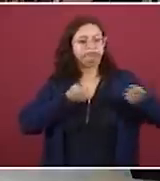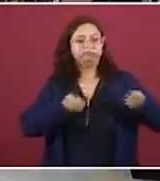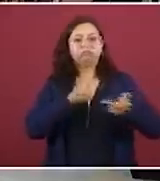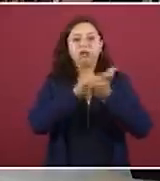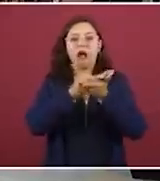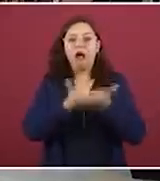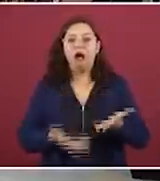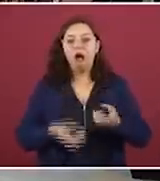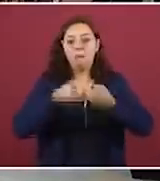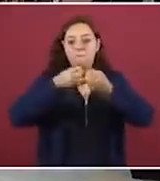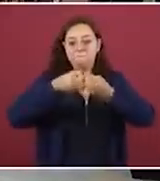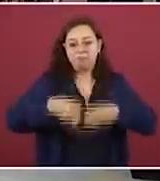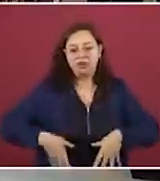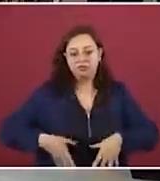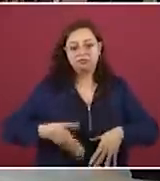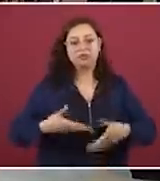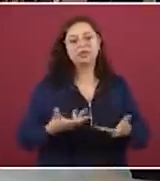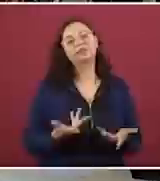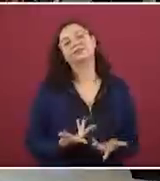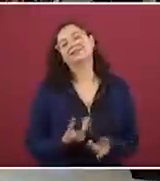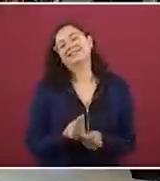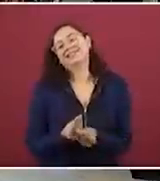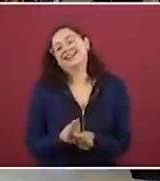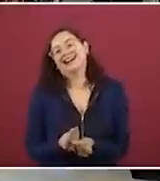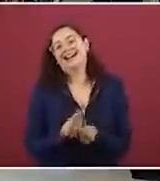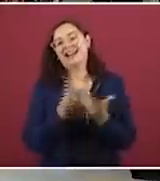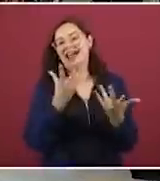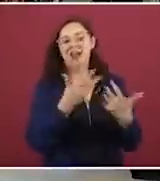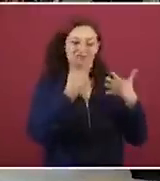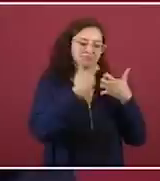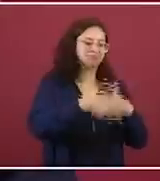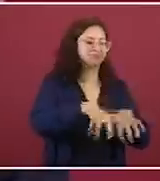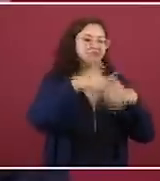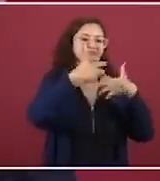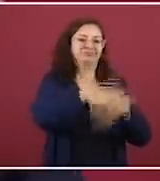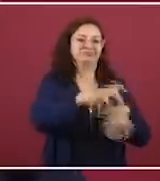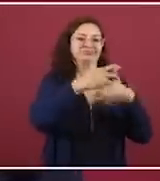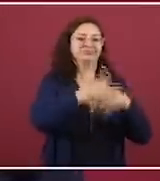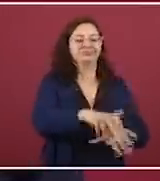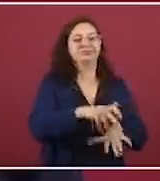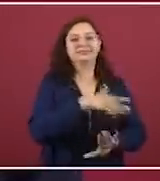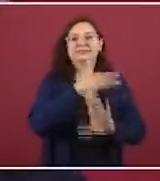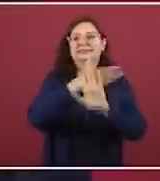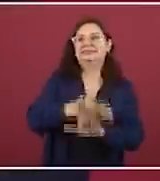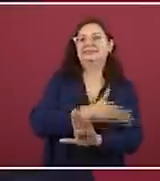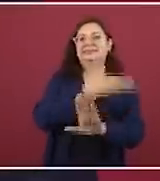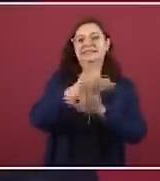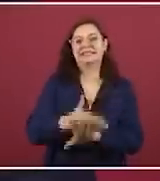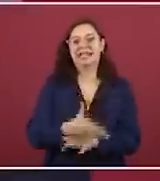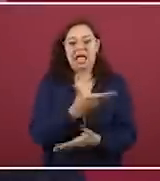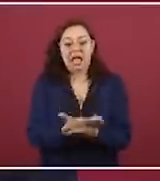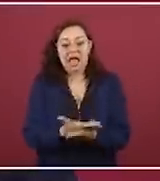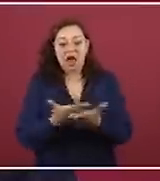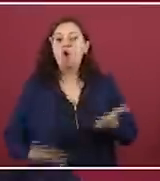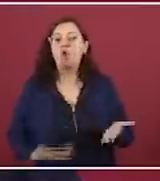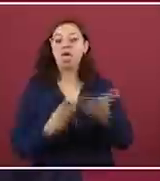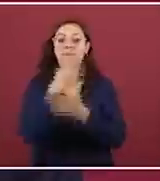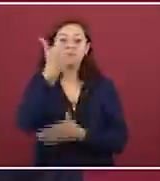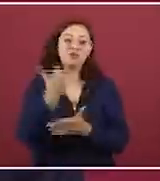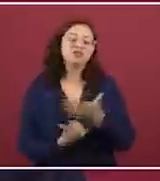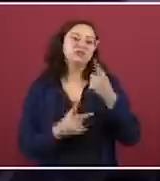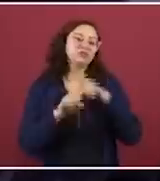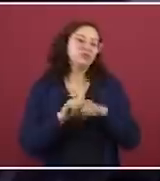un proyecto completamente distinto del nuestro, cosa que me da mucho orgullo,